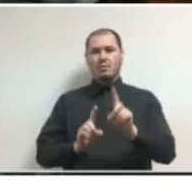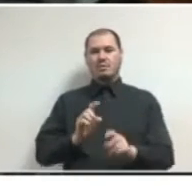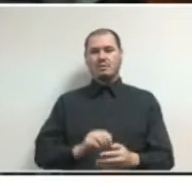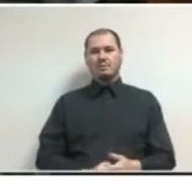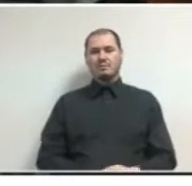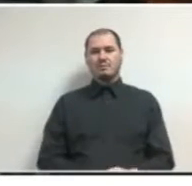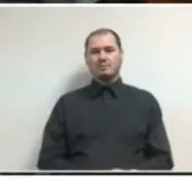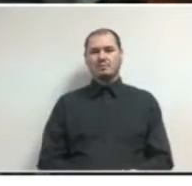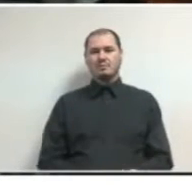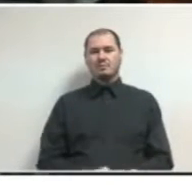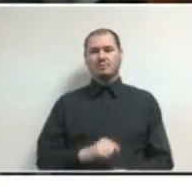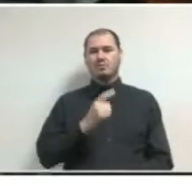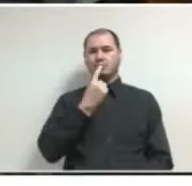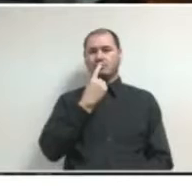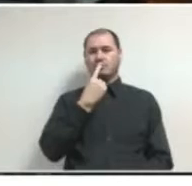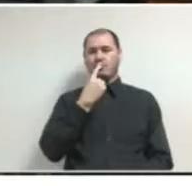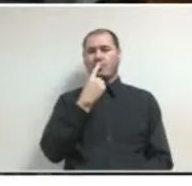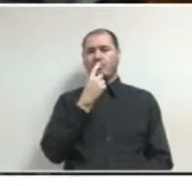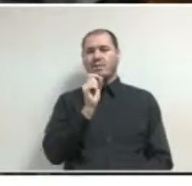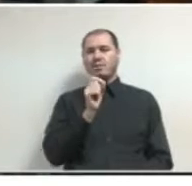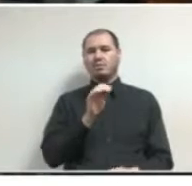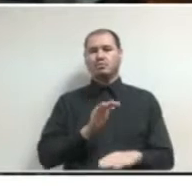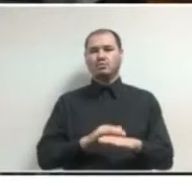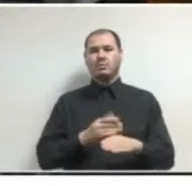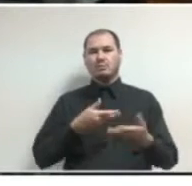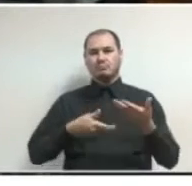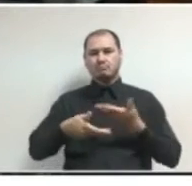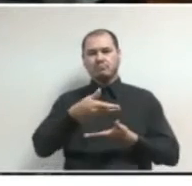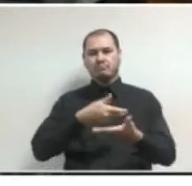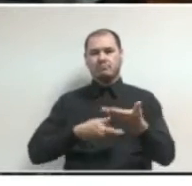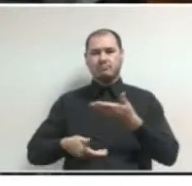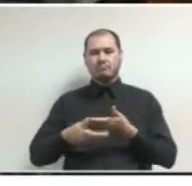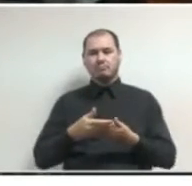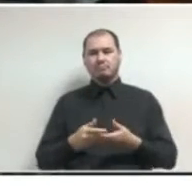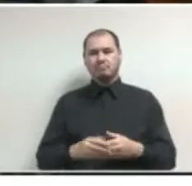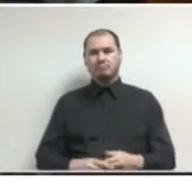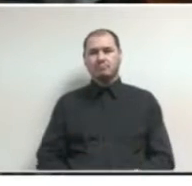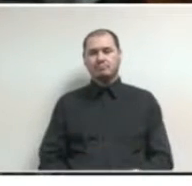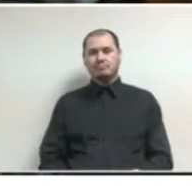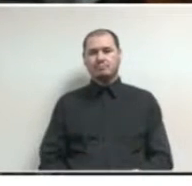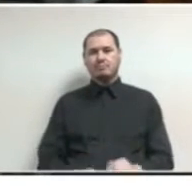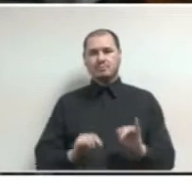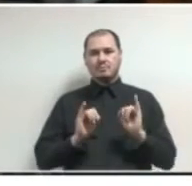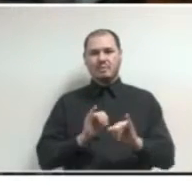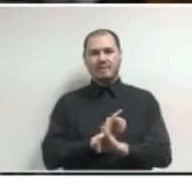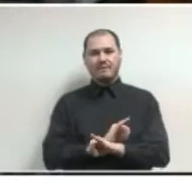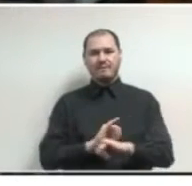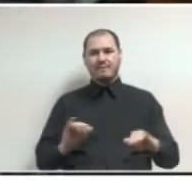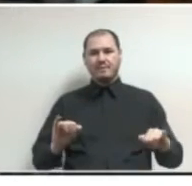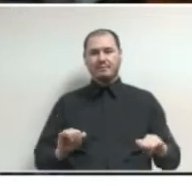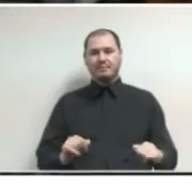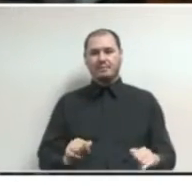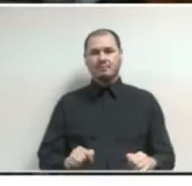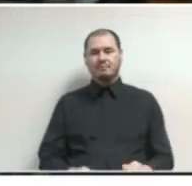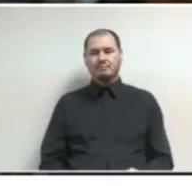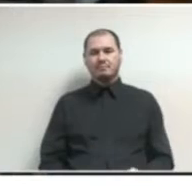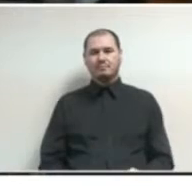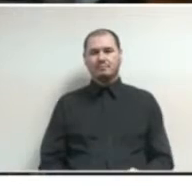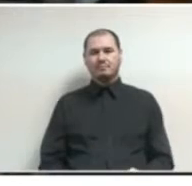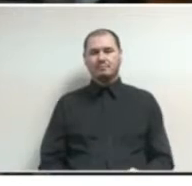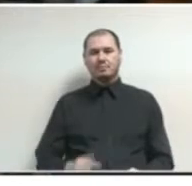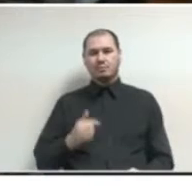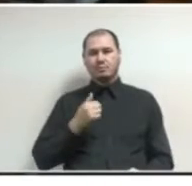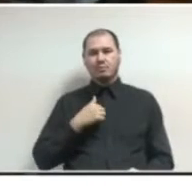co Ares de Guava, hacer compartidas con él y una vez va a GI, breve ciclo, entonces